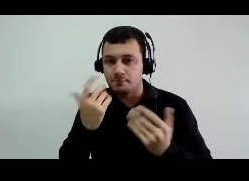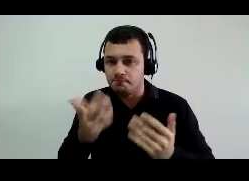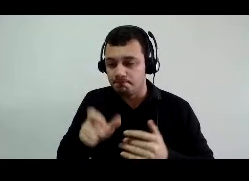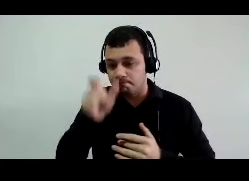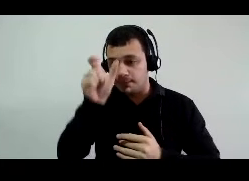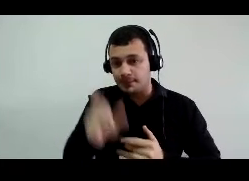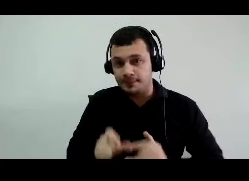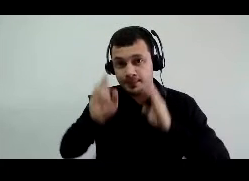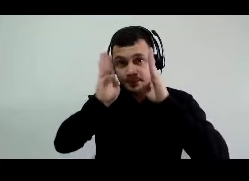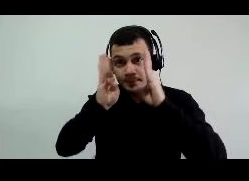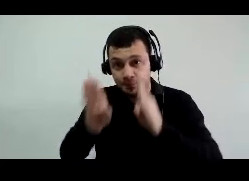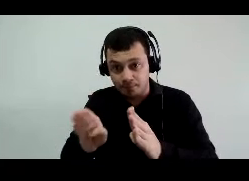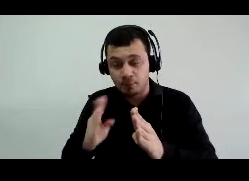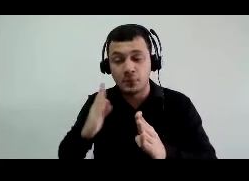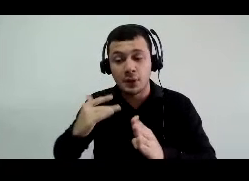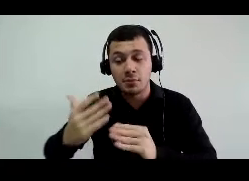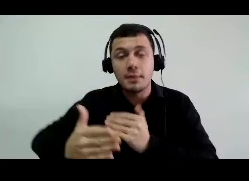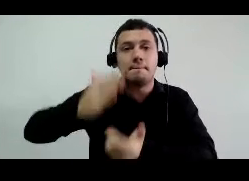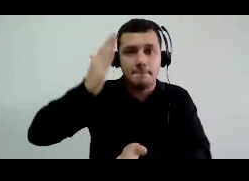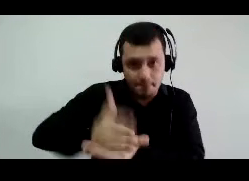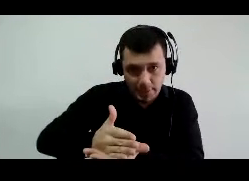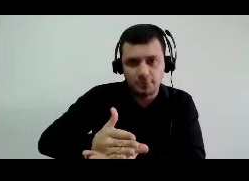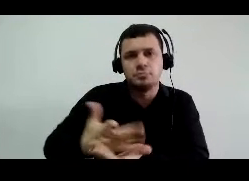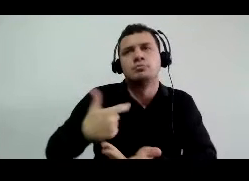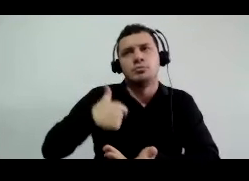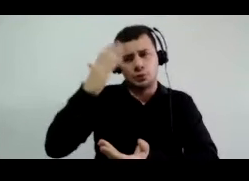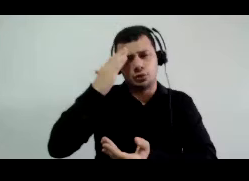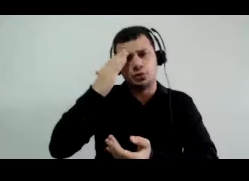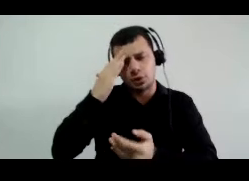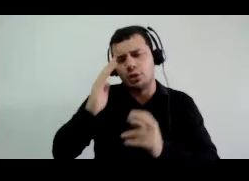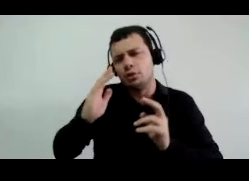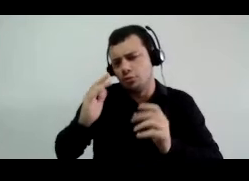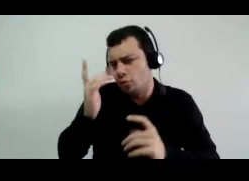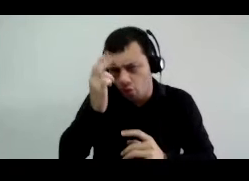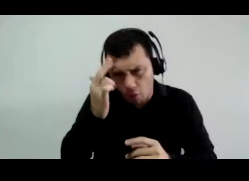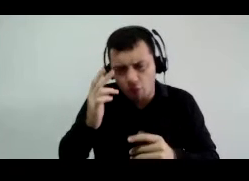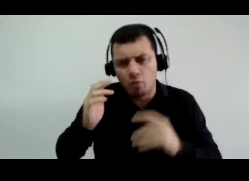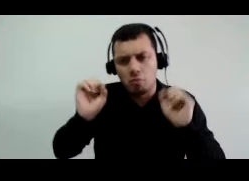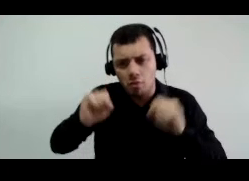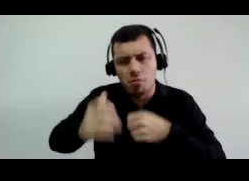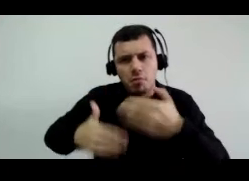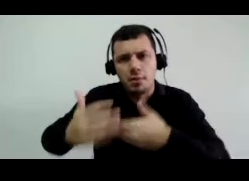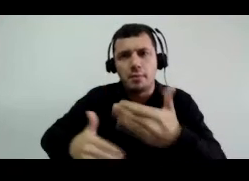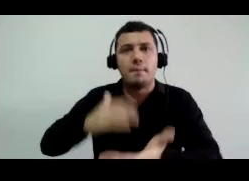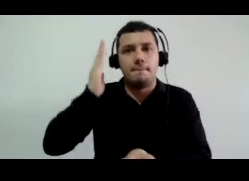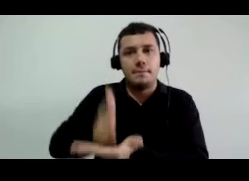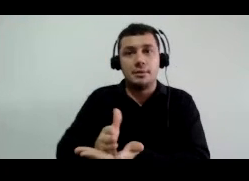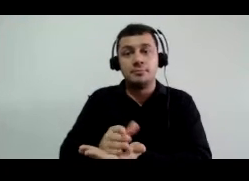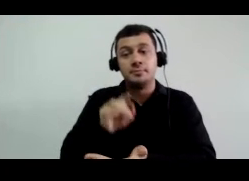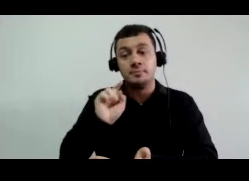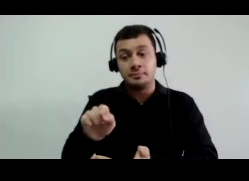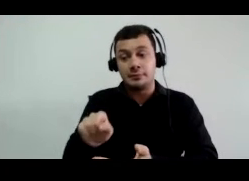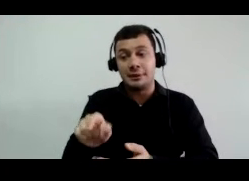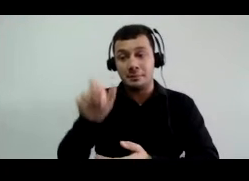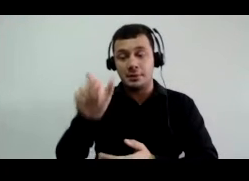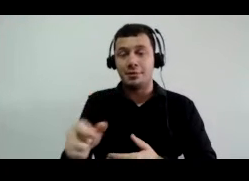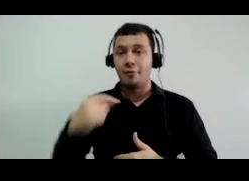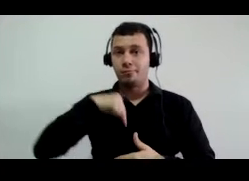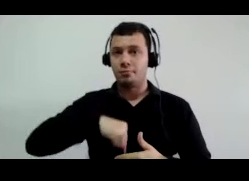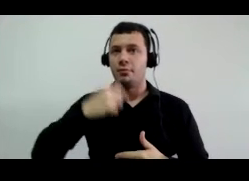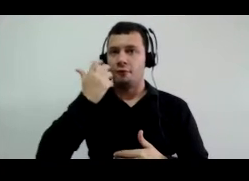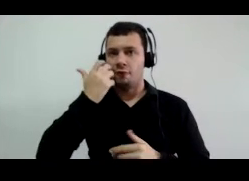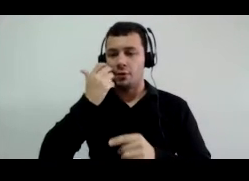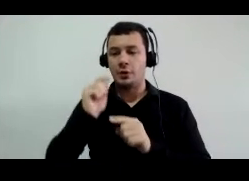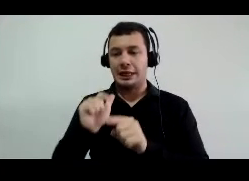se puede producir ese evento porque ya tiene una condición en salud de base y eso se le debe explicar al familiar y al paciente cuando se va a hacer